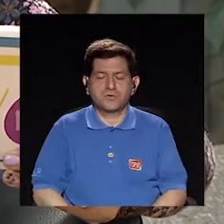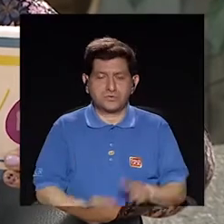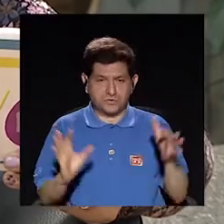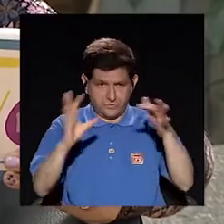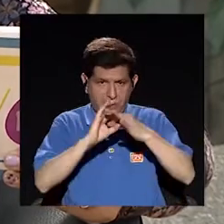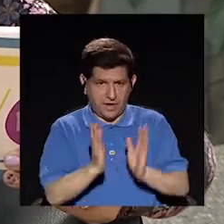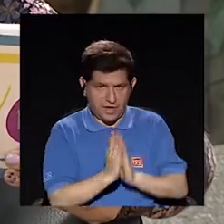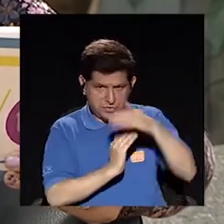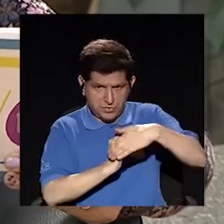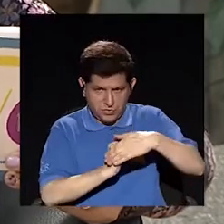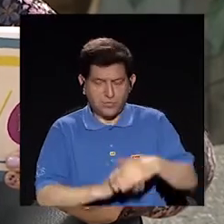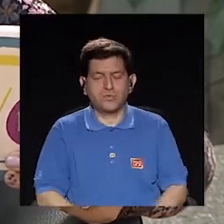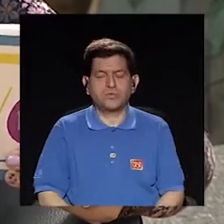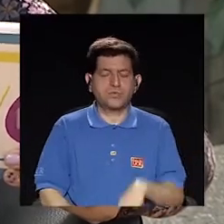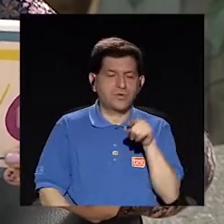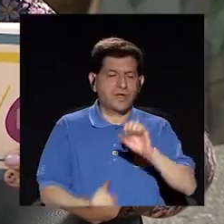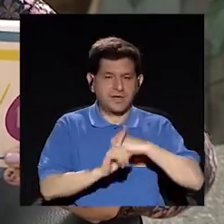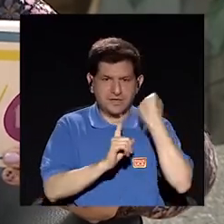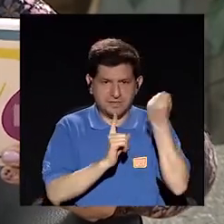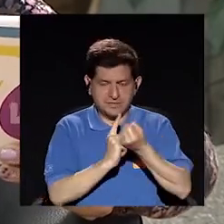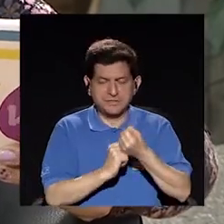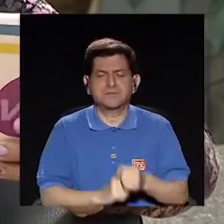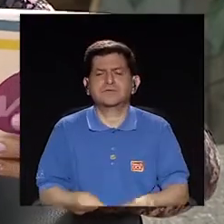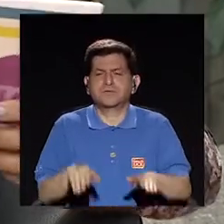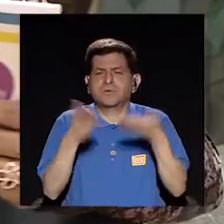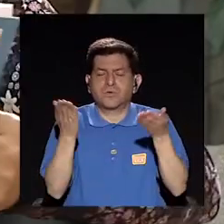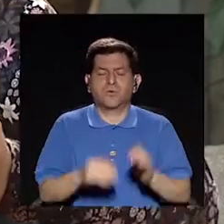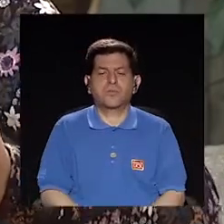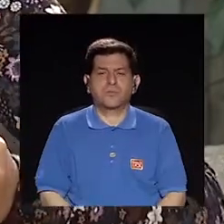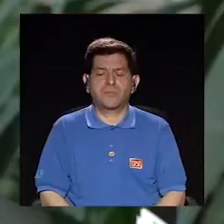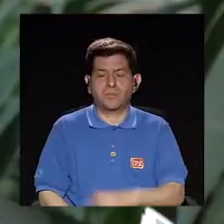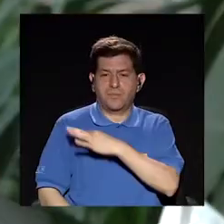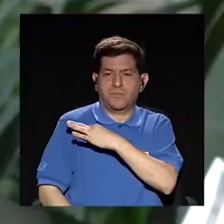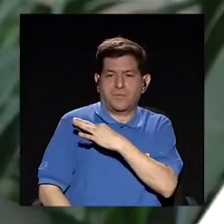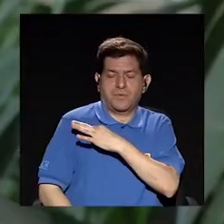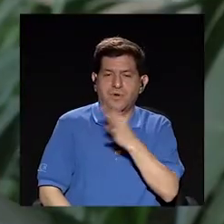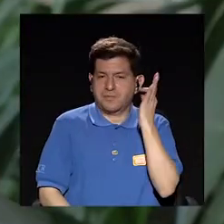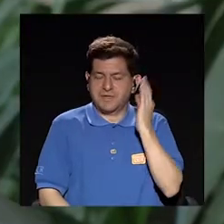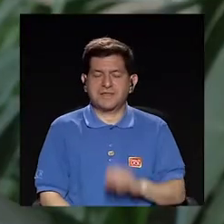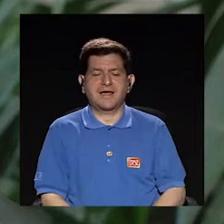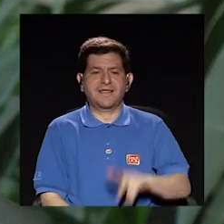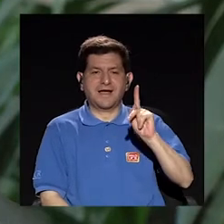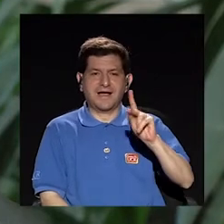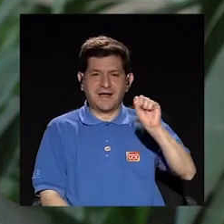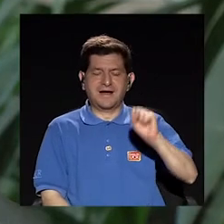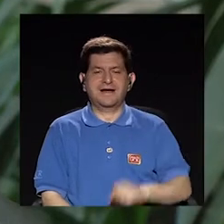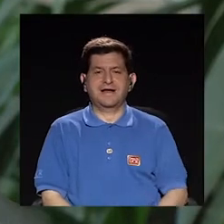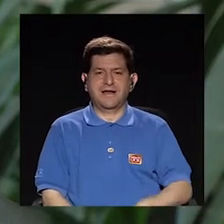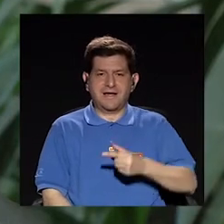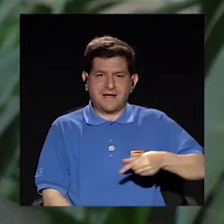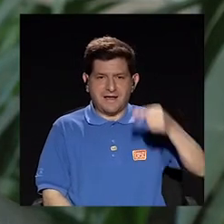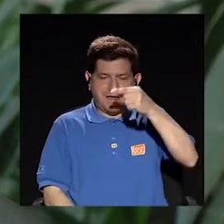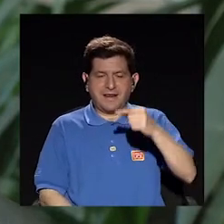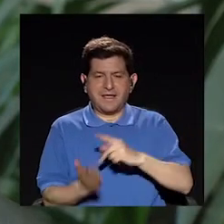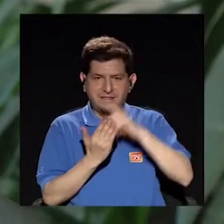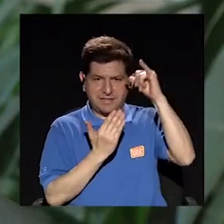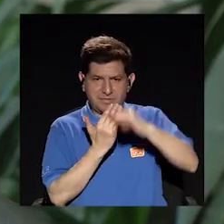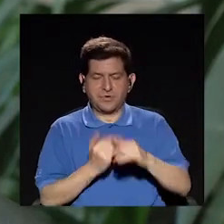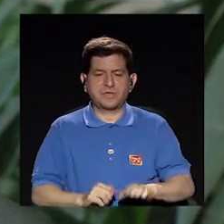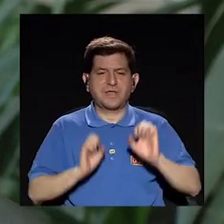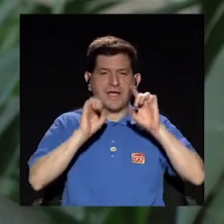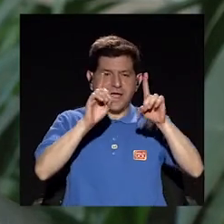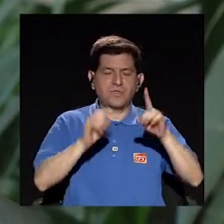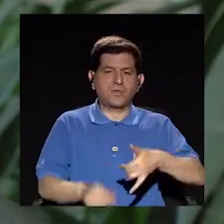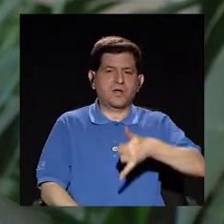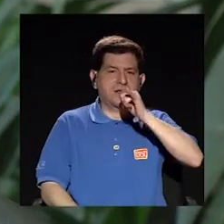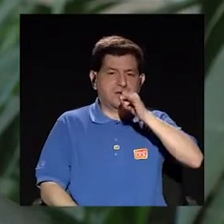abuso y en el consumo de esta sustancia. Nuestra invitada, la señora Carla Sequeira, gerente de proyectos de